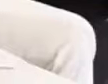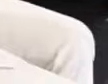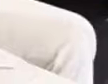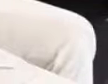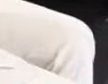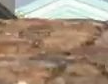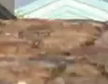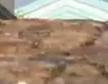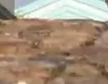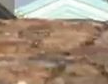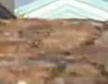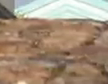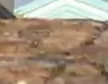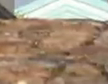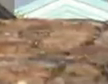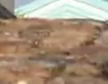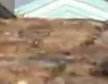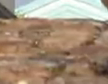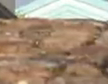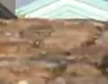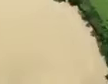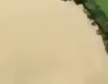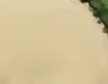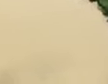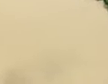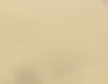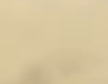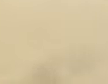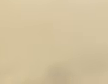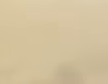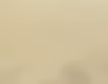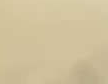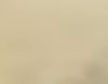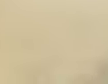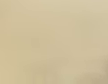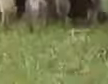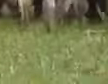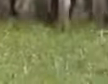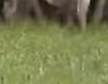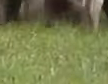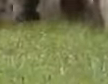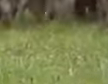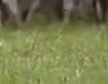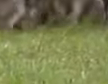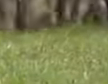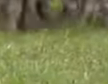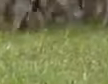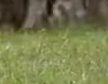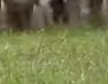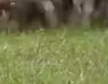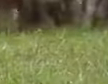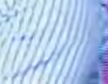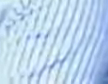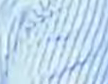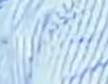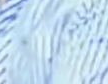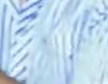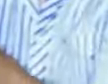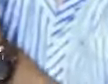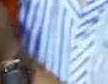Bendiga tu gran población, a tus ríos y tus tierras,